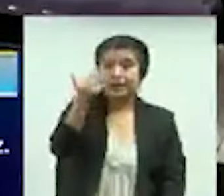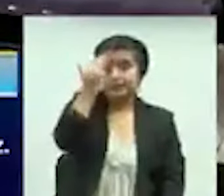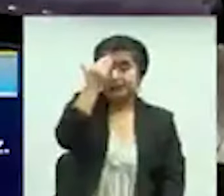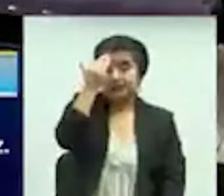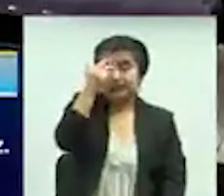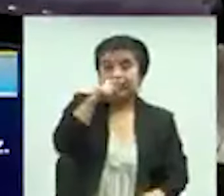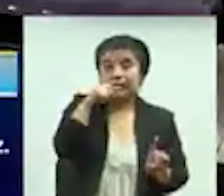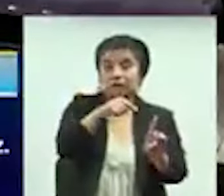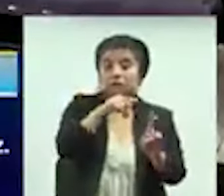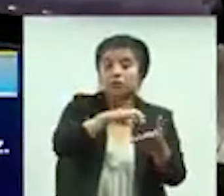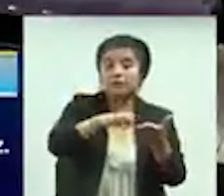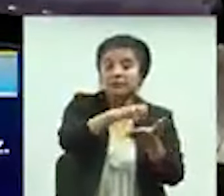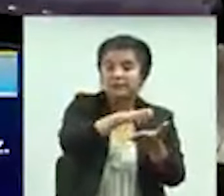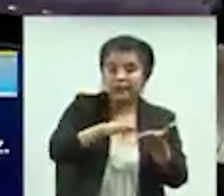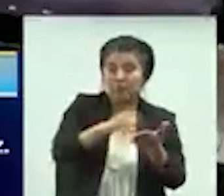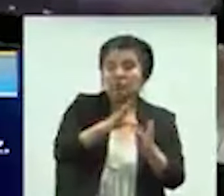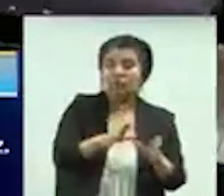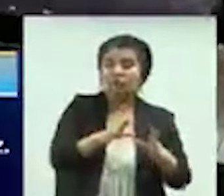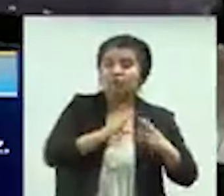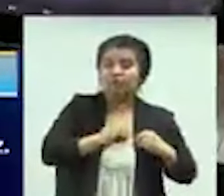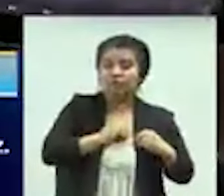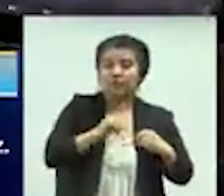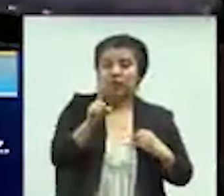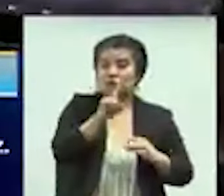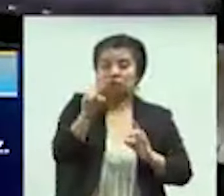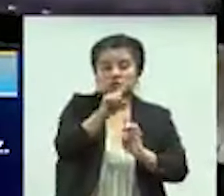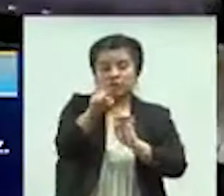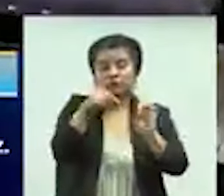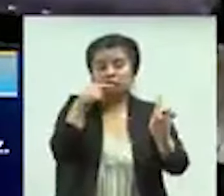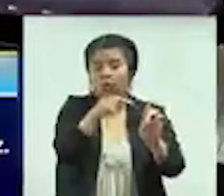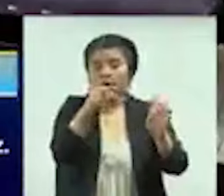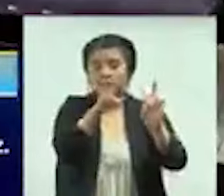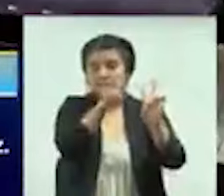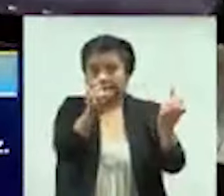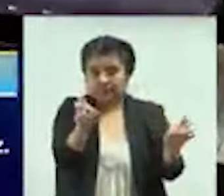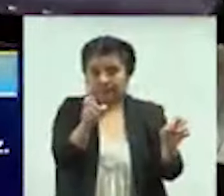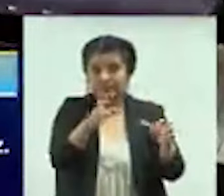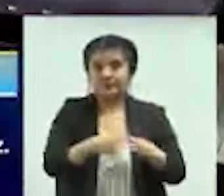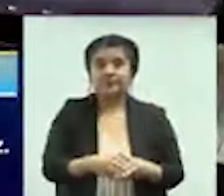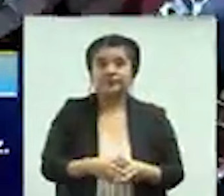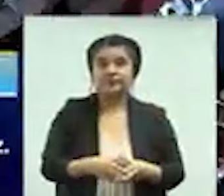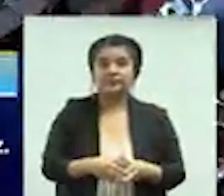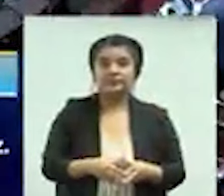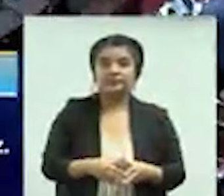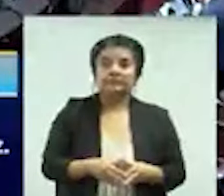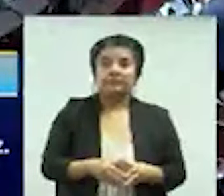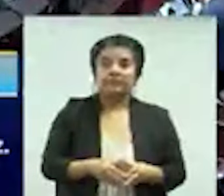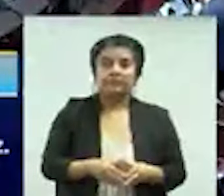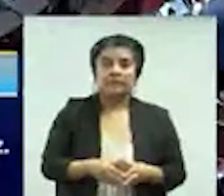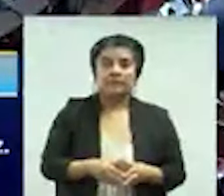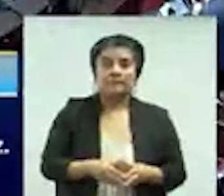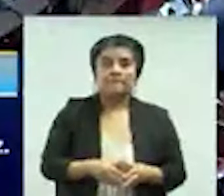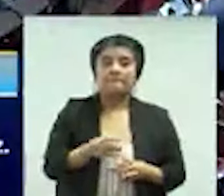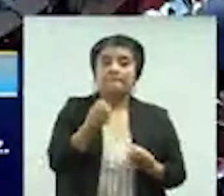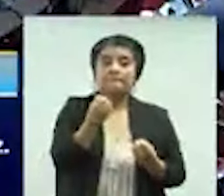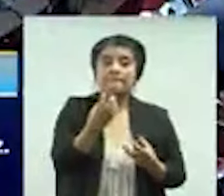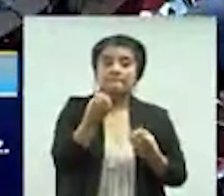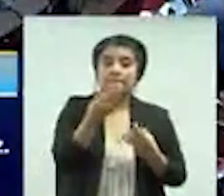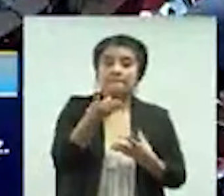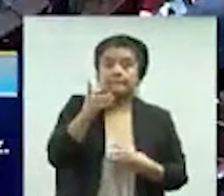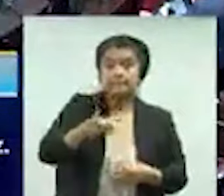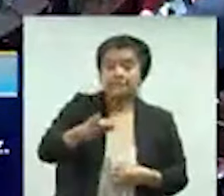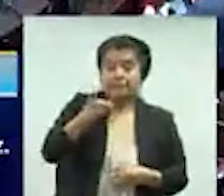destaco que la resolución que se adoptó no hace referencia a ese tema. Tiene la palabra el diputado